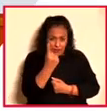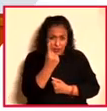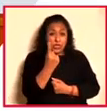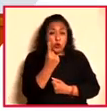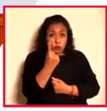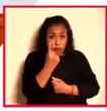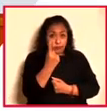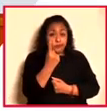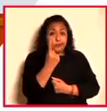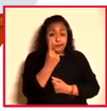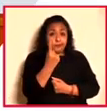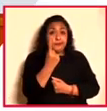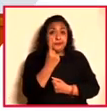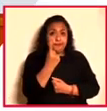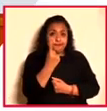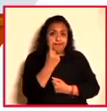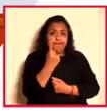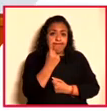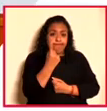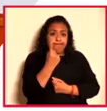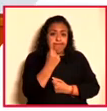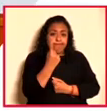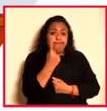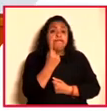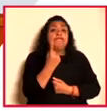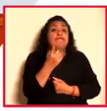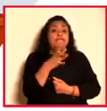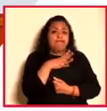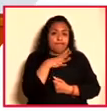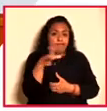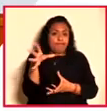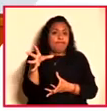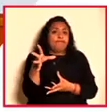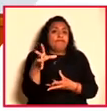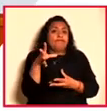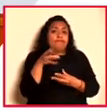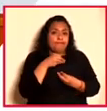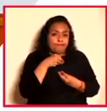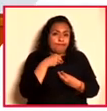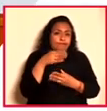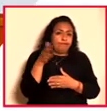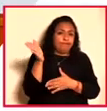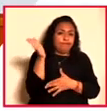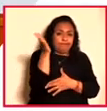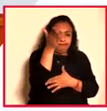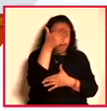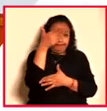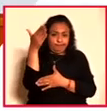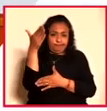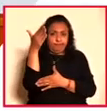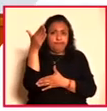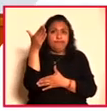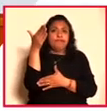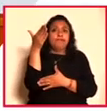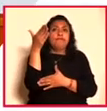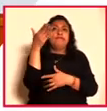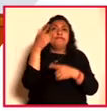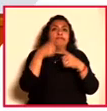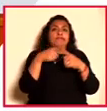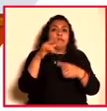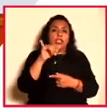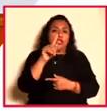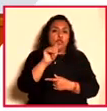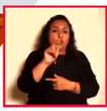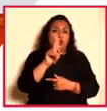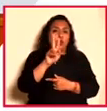1821, van a adoptar una bandera que la instaura Iturbide,